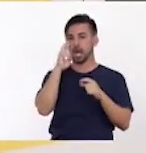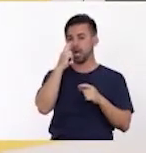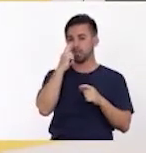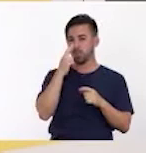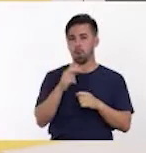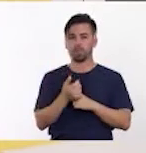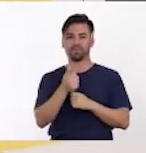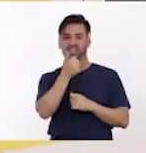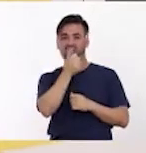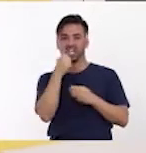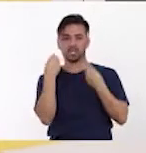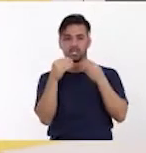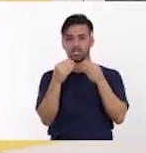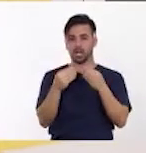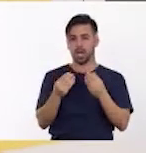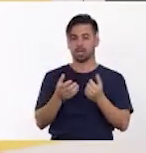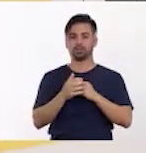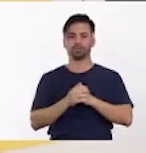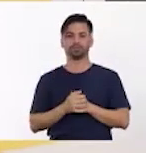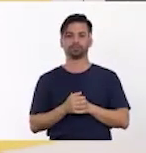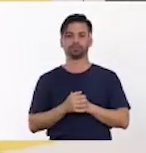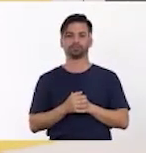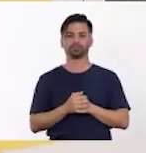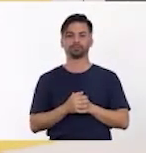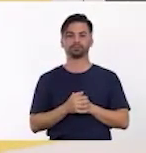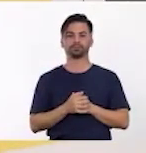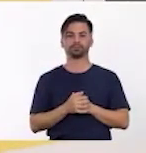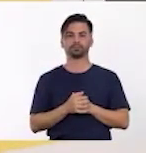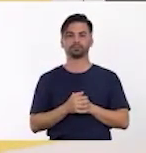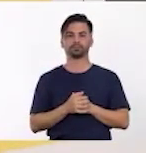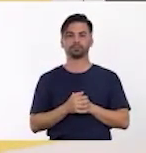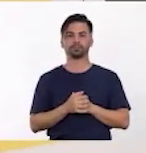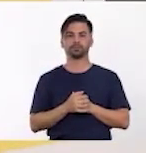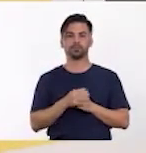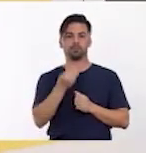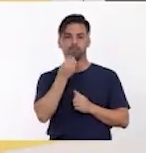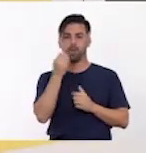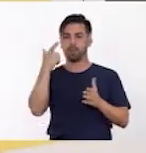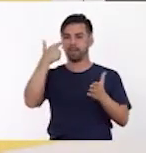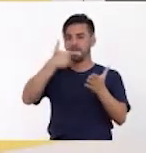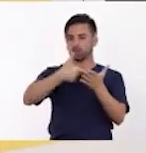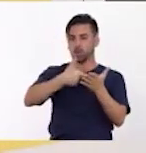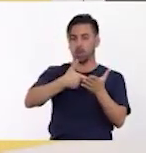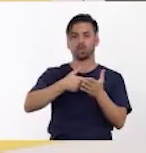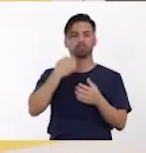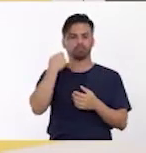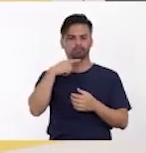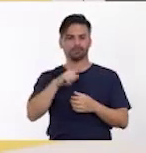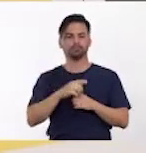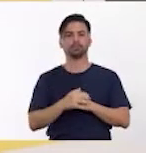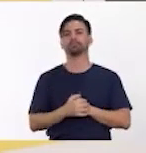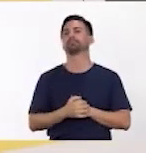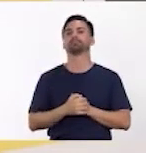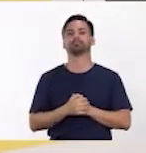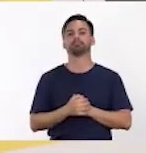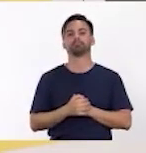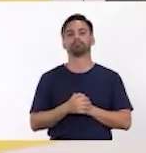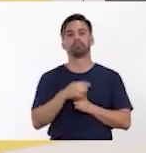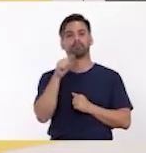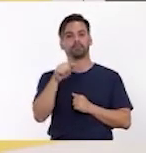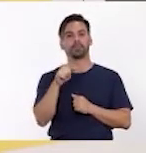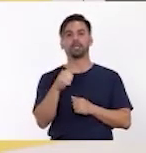hierro, otros minerales. Y de eso también están los trabajos prácticos que van a